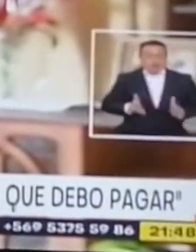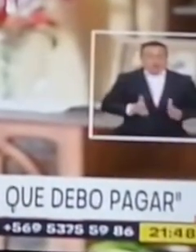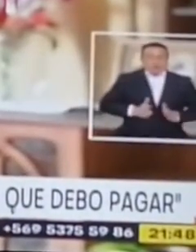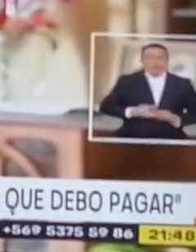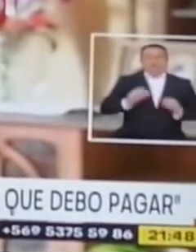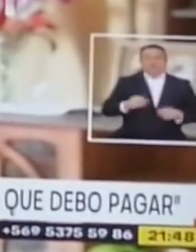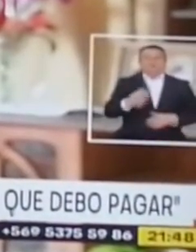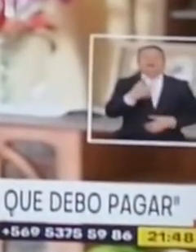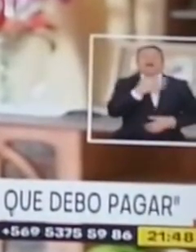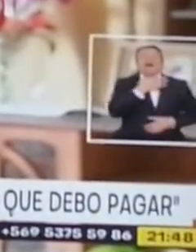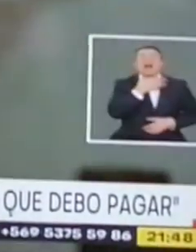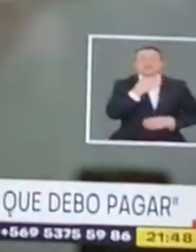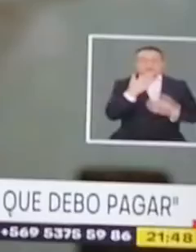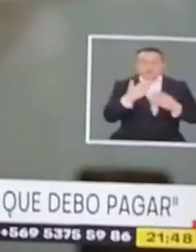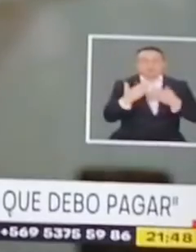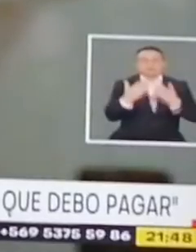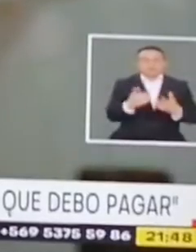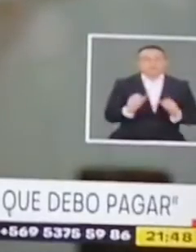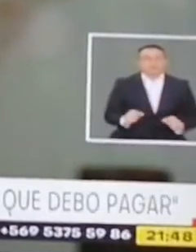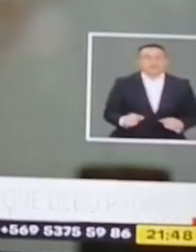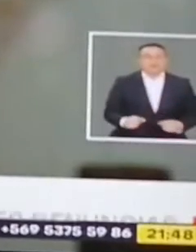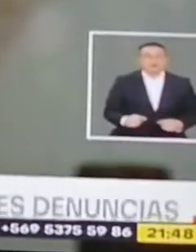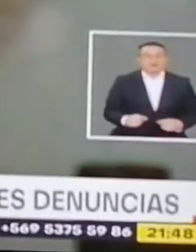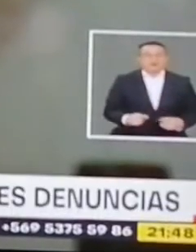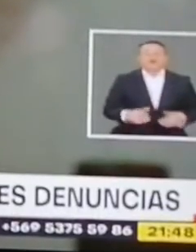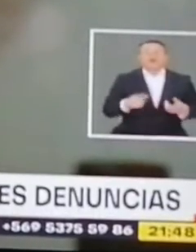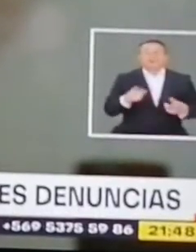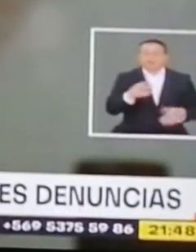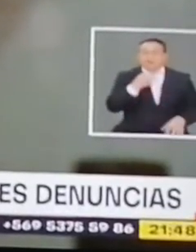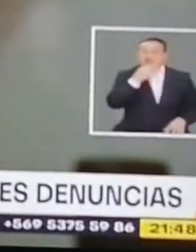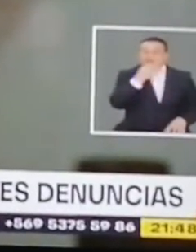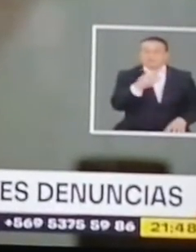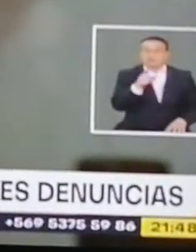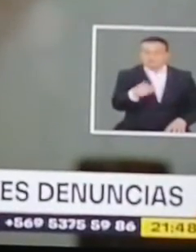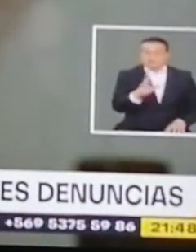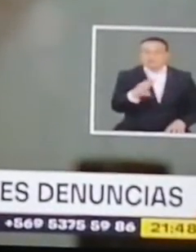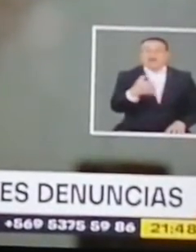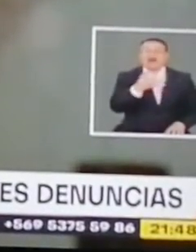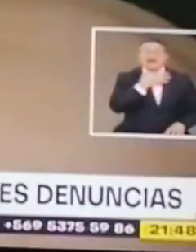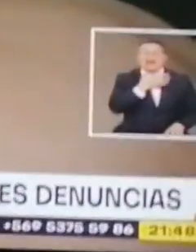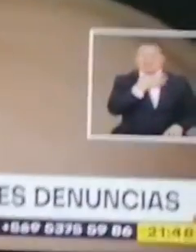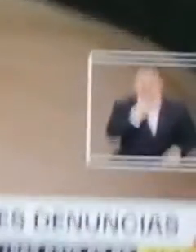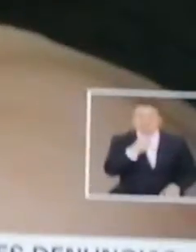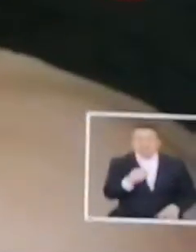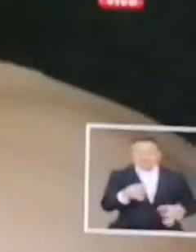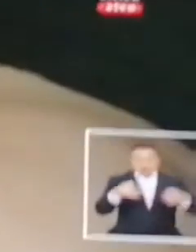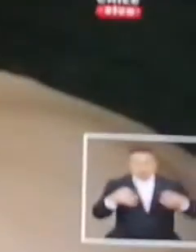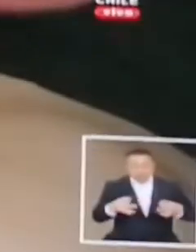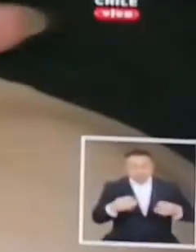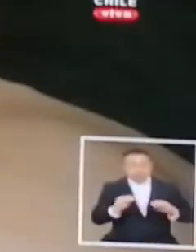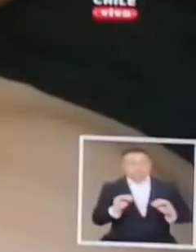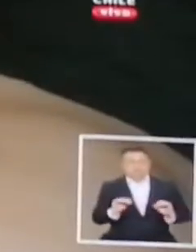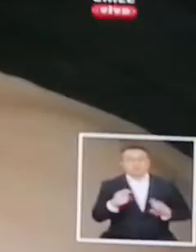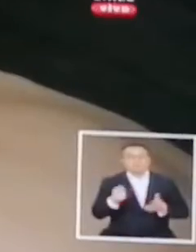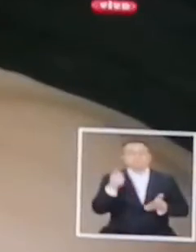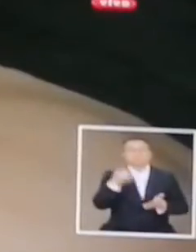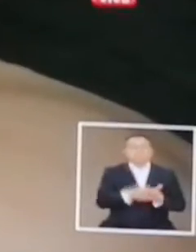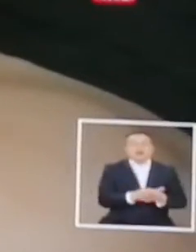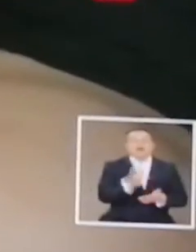es una garantía de satisfacción. Sin embargo, Priscila señala que por esa garantía de satisfacción le pidieron